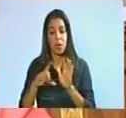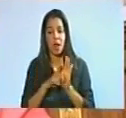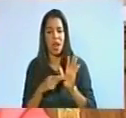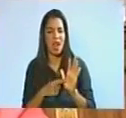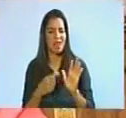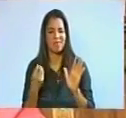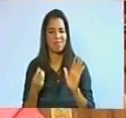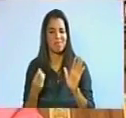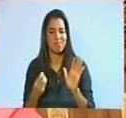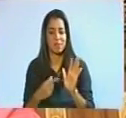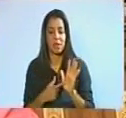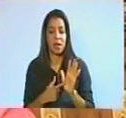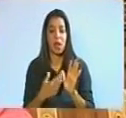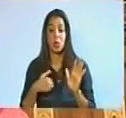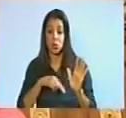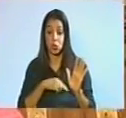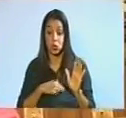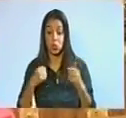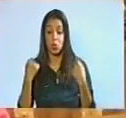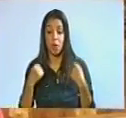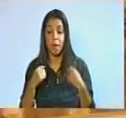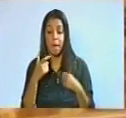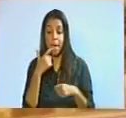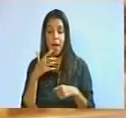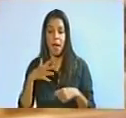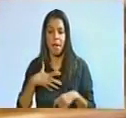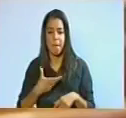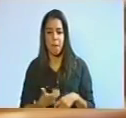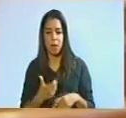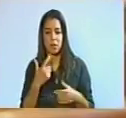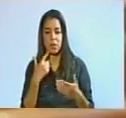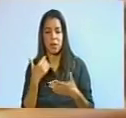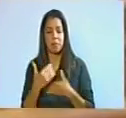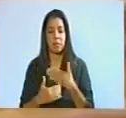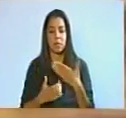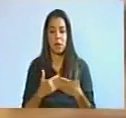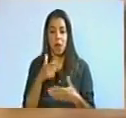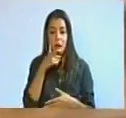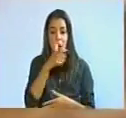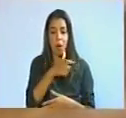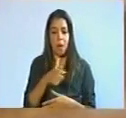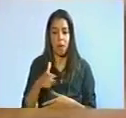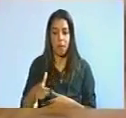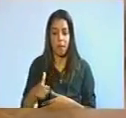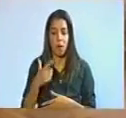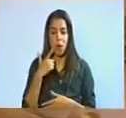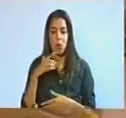estar en la medida que hagamos más accesible nuestro pueblo, accesible